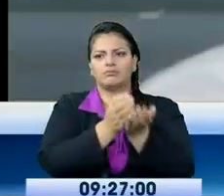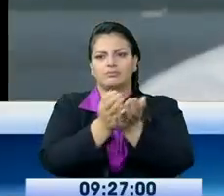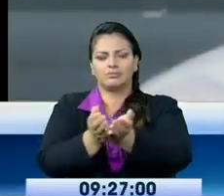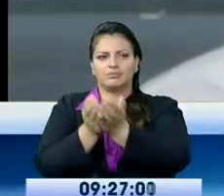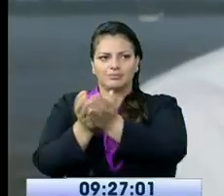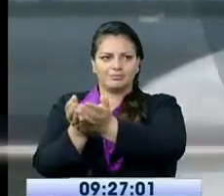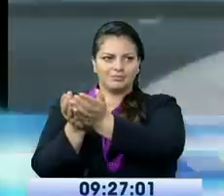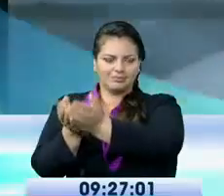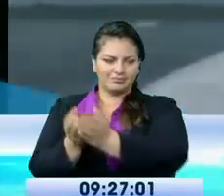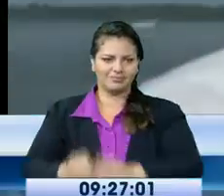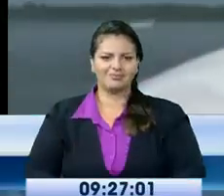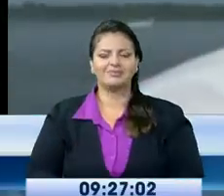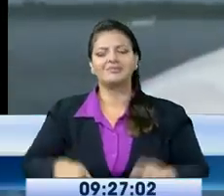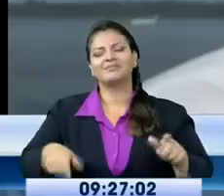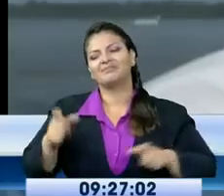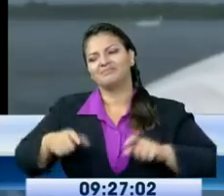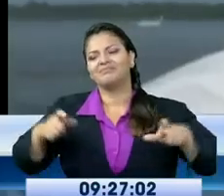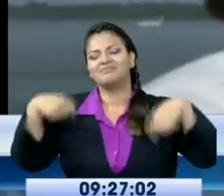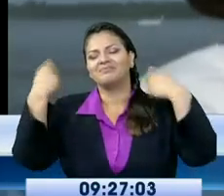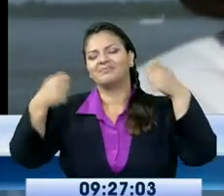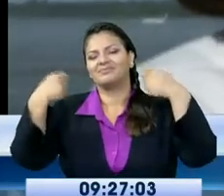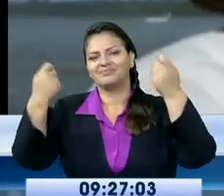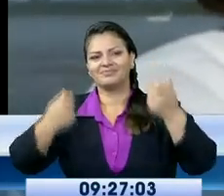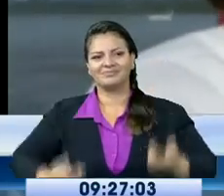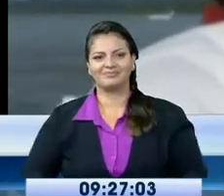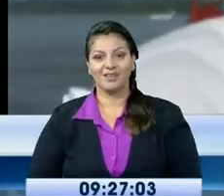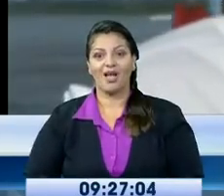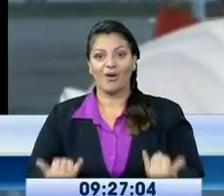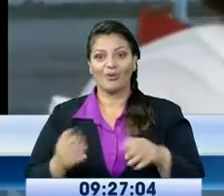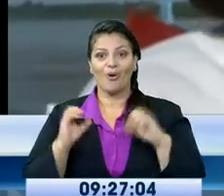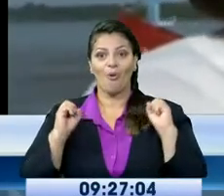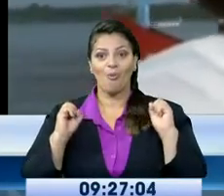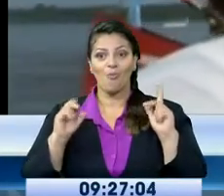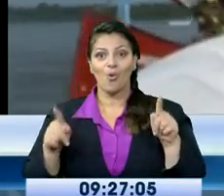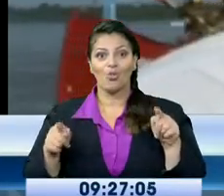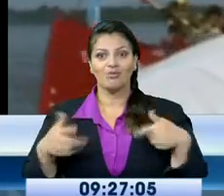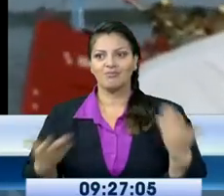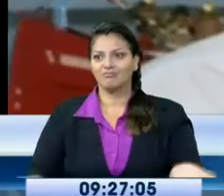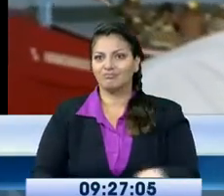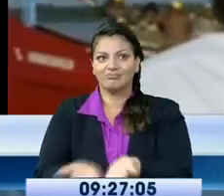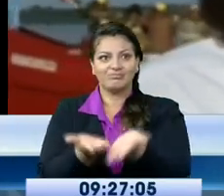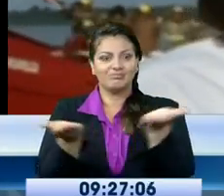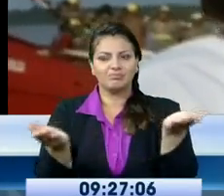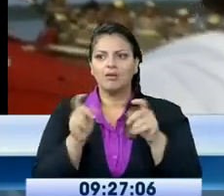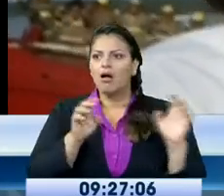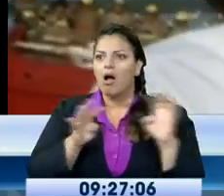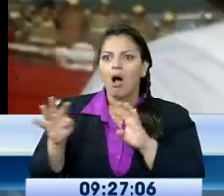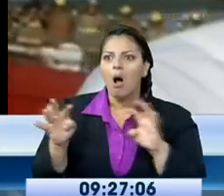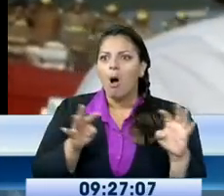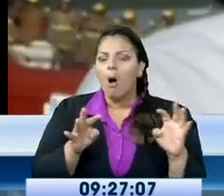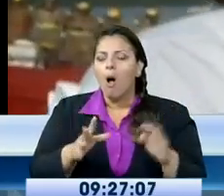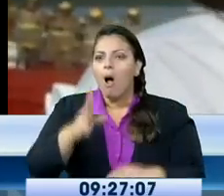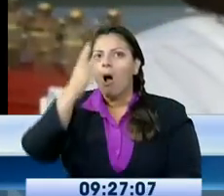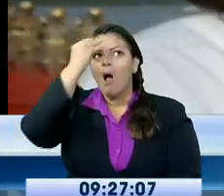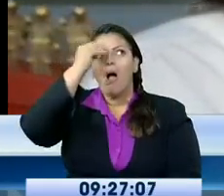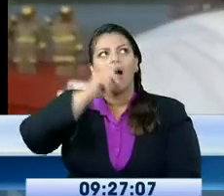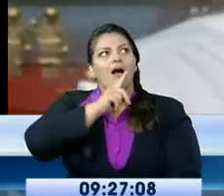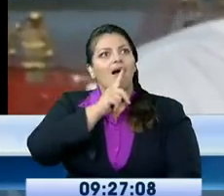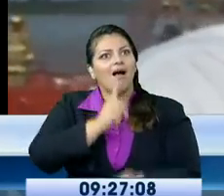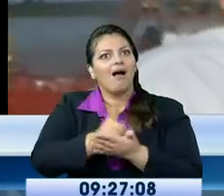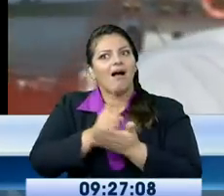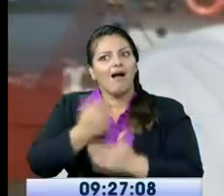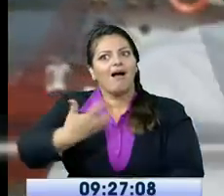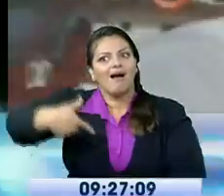al río y por lo tanto es la oportunidad de oro de explotar este escenario natural y poder hacer estos desfiles para